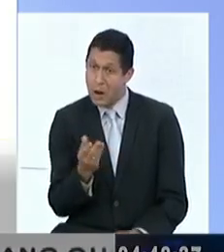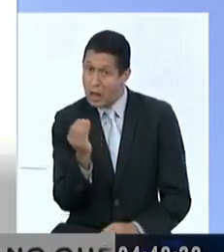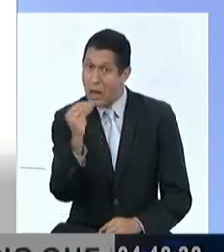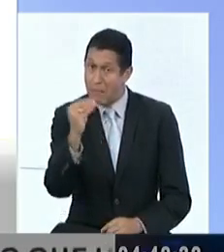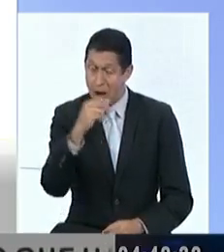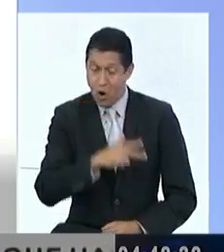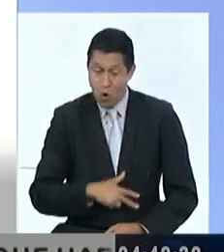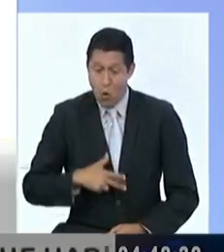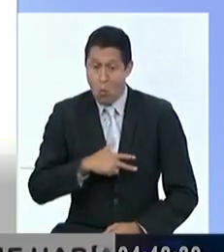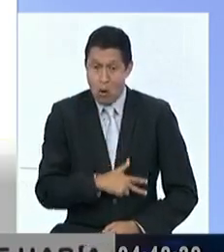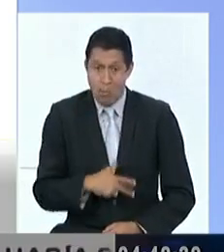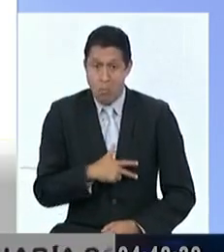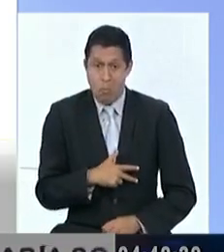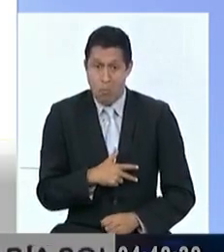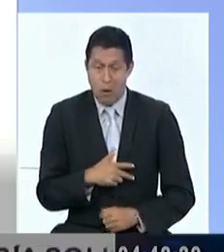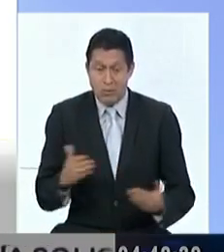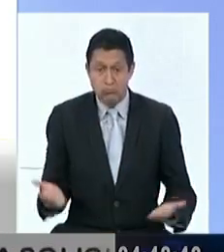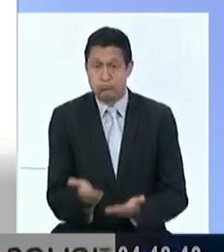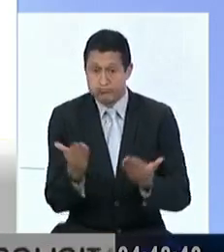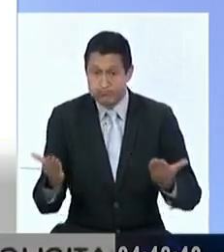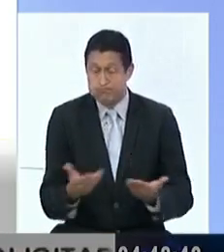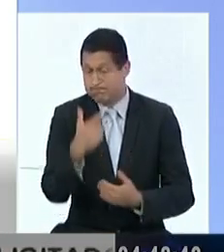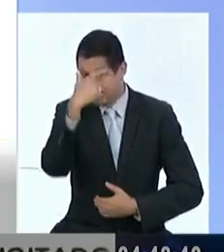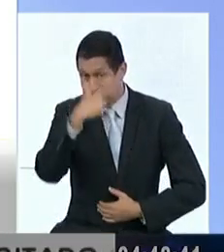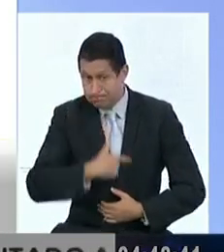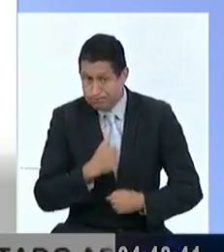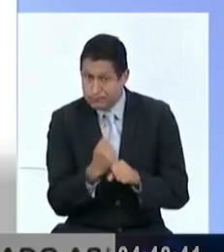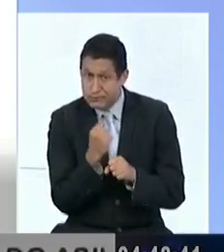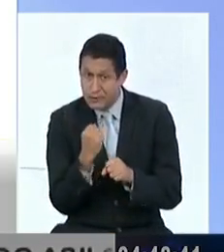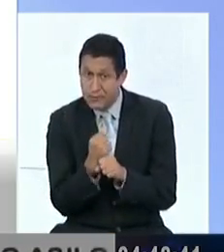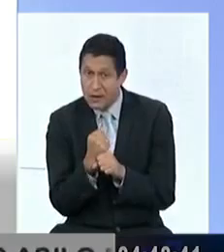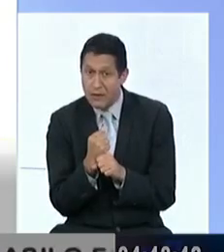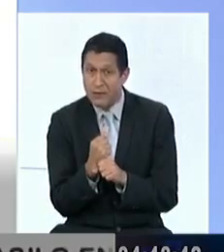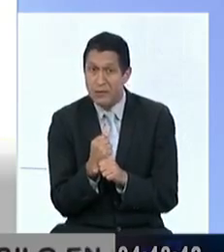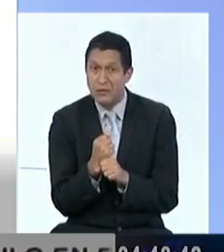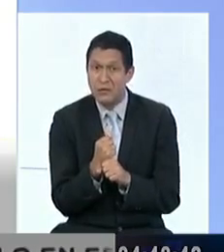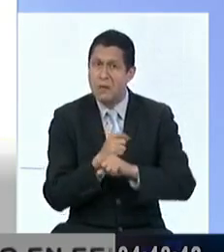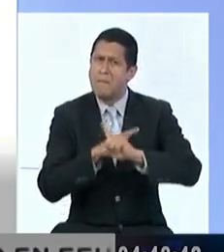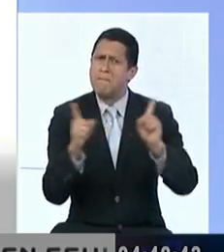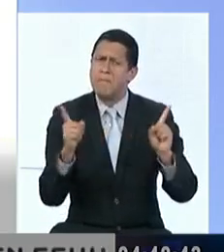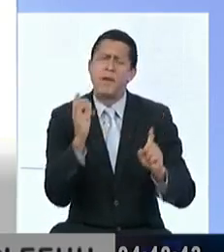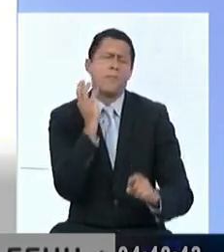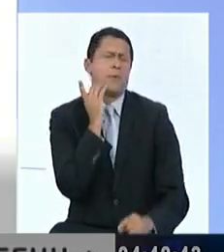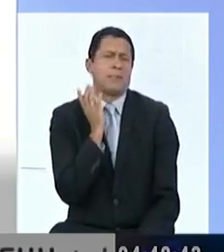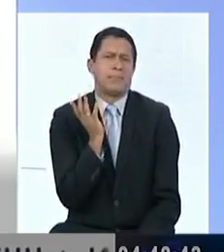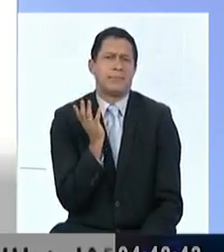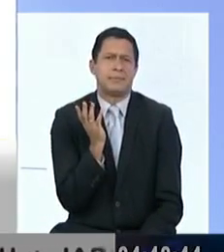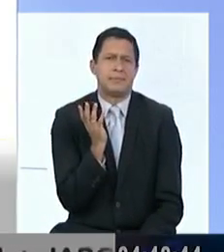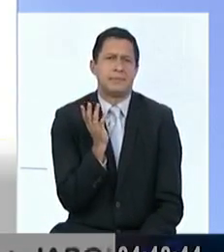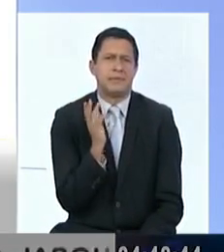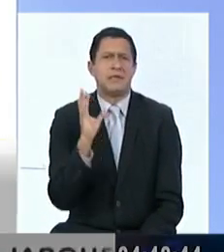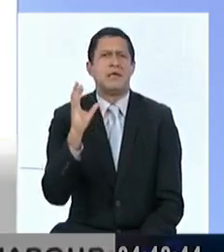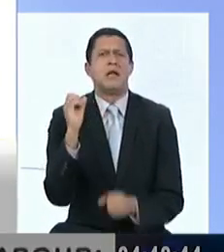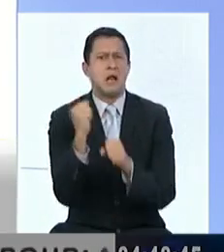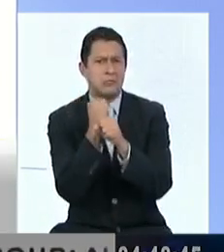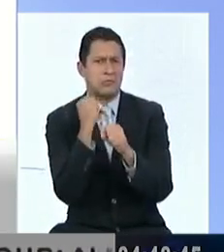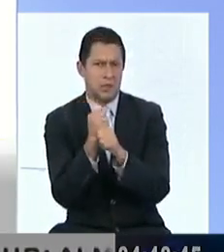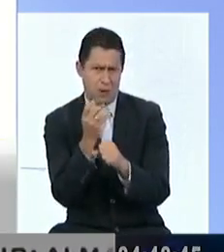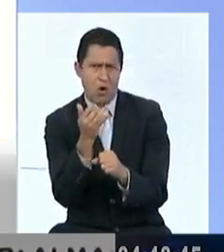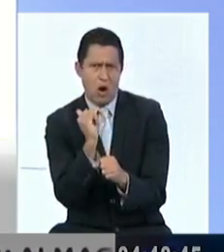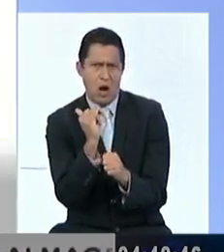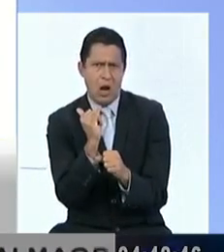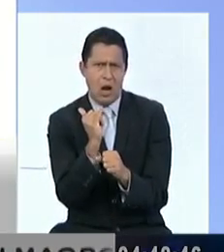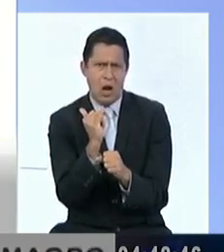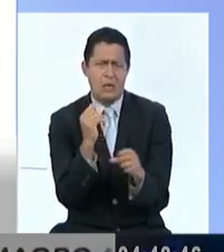hormonas necesarias para entonces esta estimulación personal laboral de esta persona pero qué sucede cuando en el ambiente laboral existen